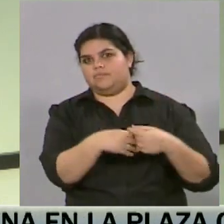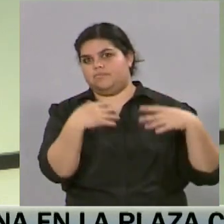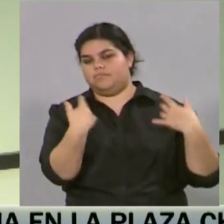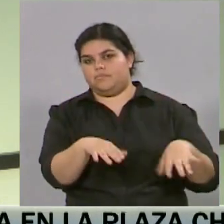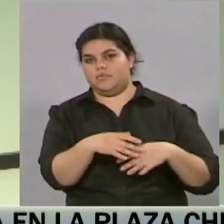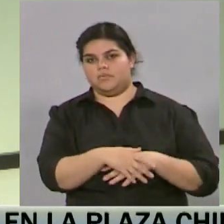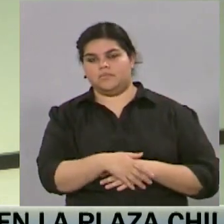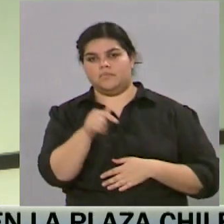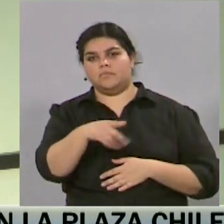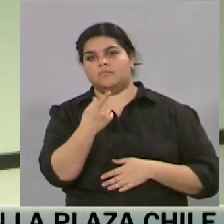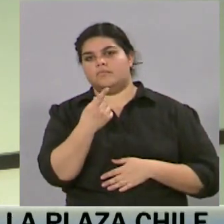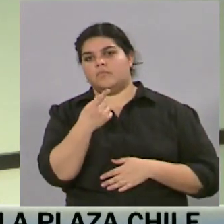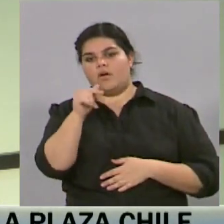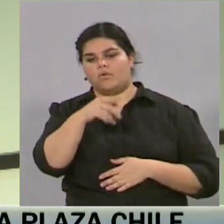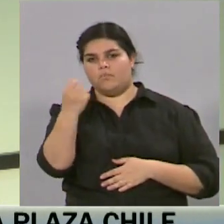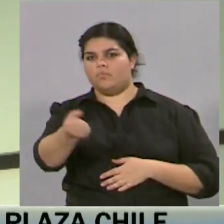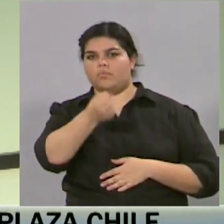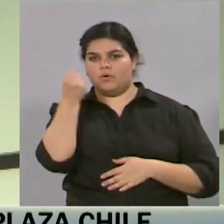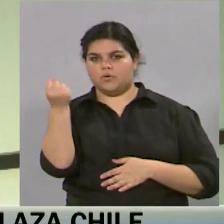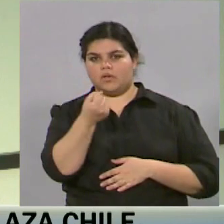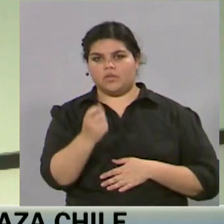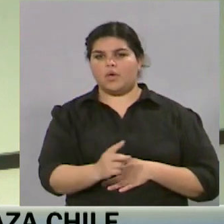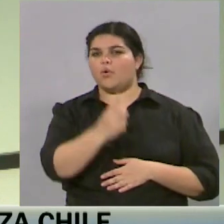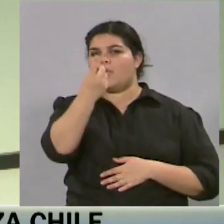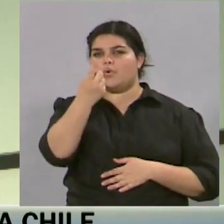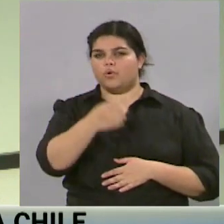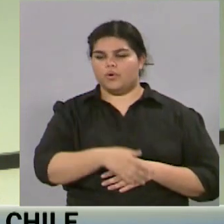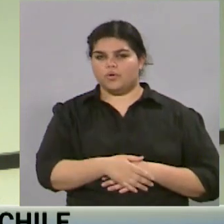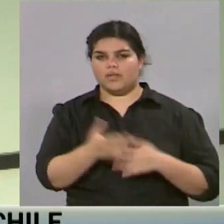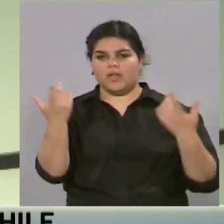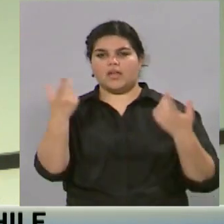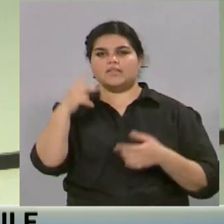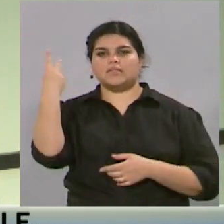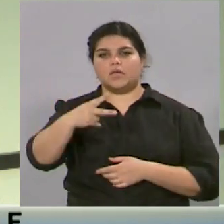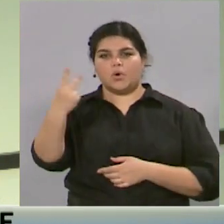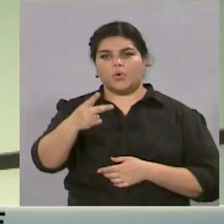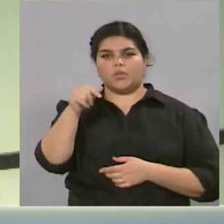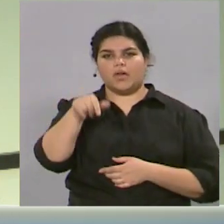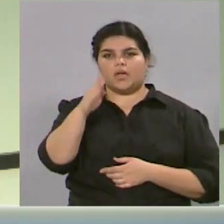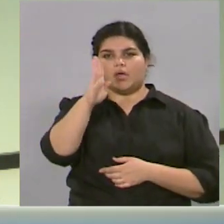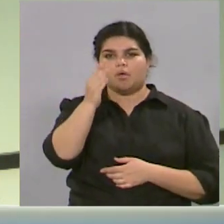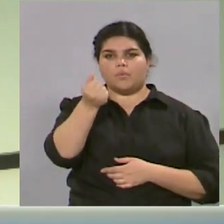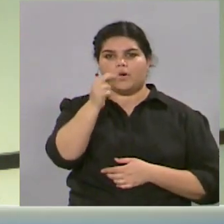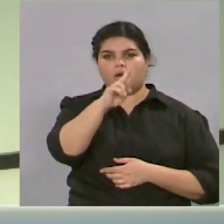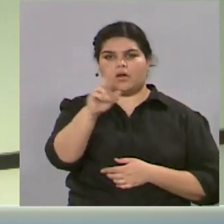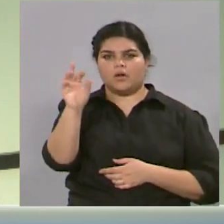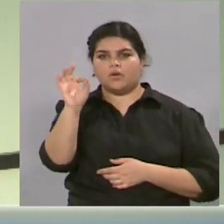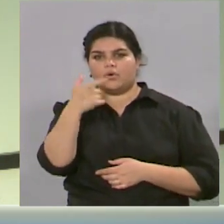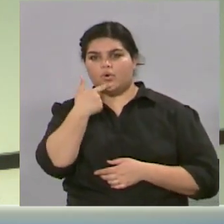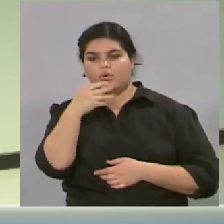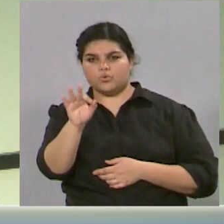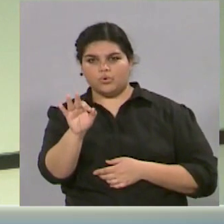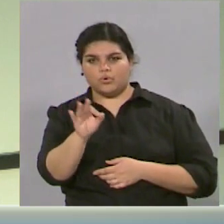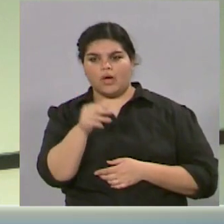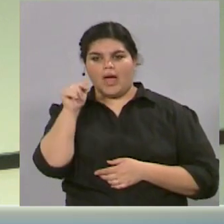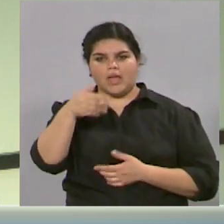emblemático, que fue un fallo muy interesante que salió hace poco de la Segunda Cámara del Trabajo, que es Barroso. Ese fallo había una